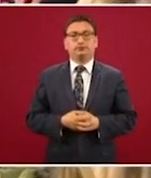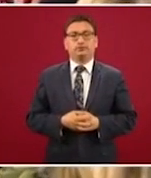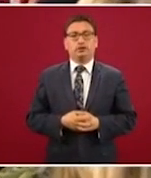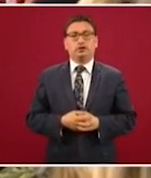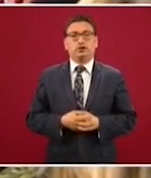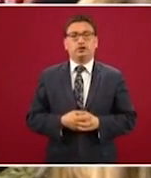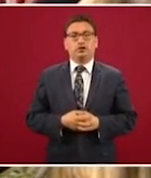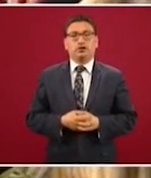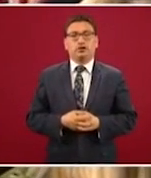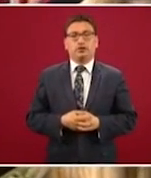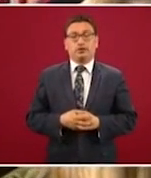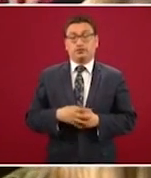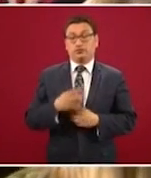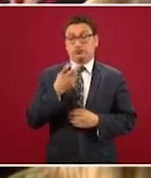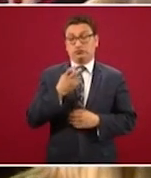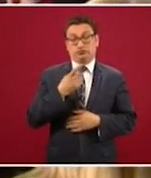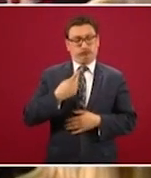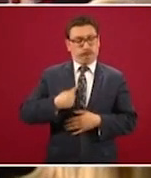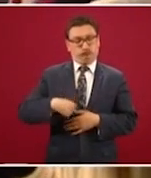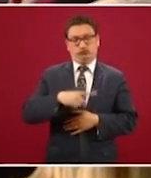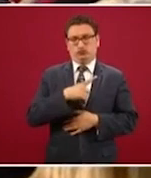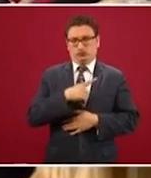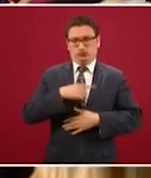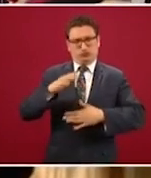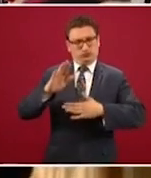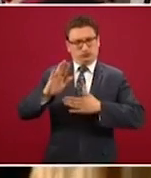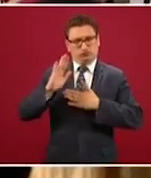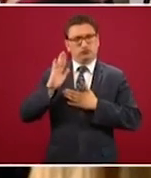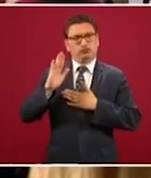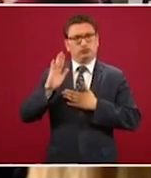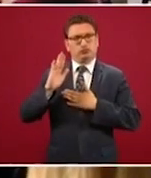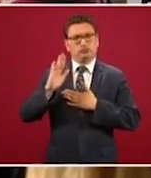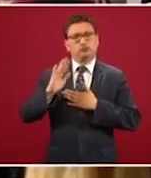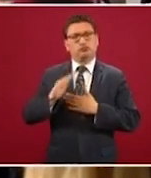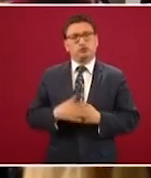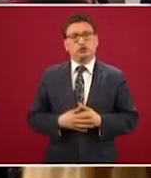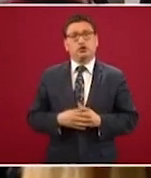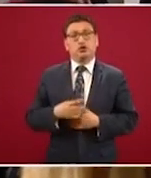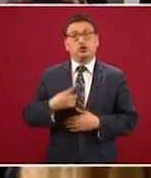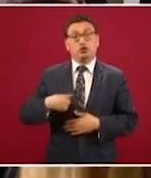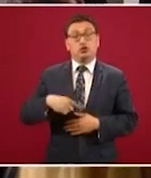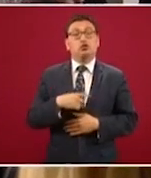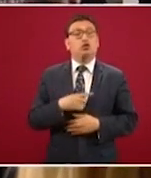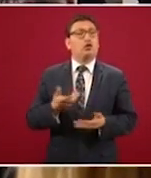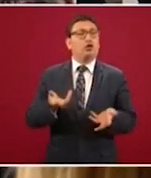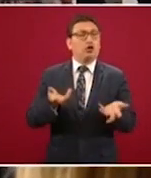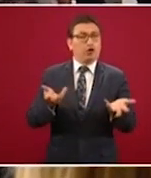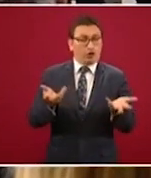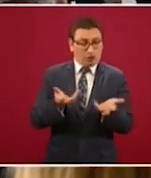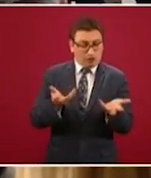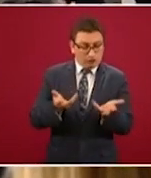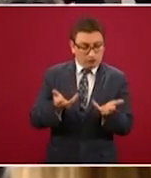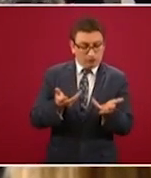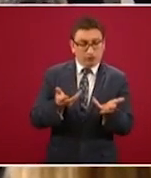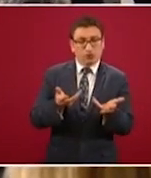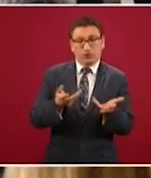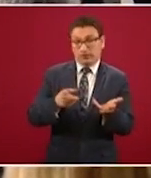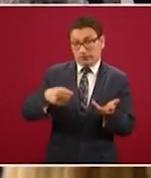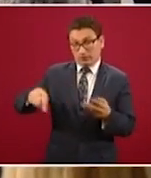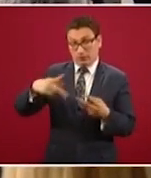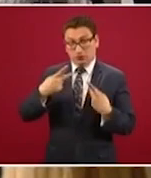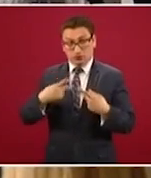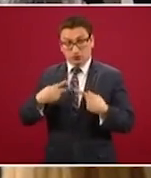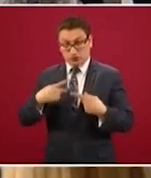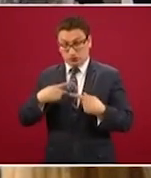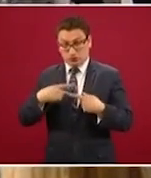hecho el compromiso de no afectar a los trabajadores en